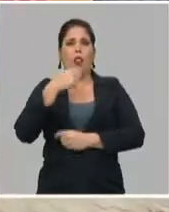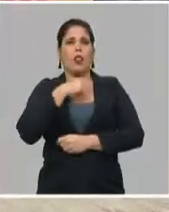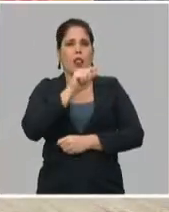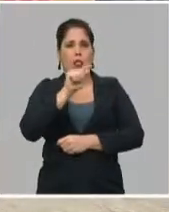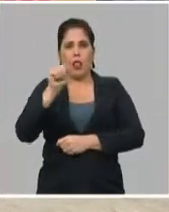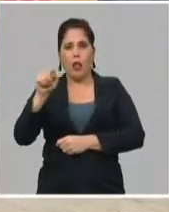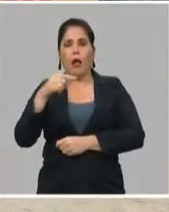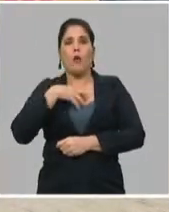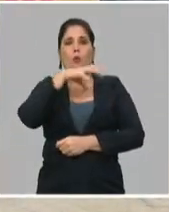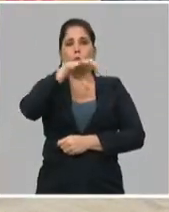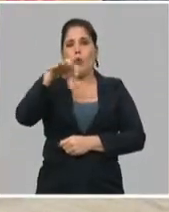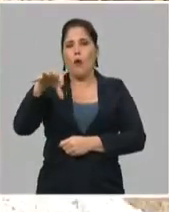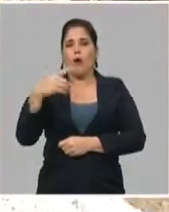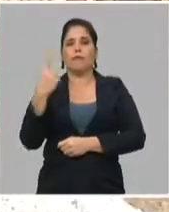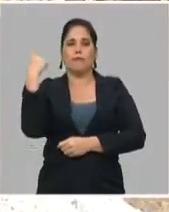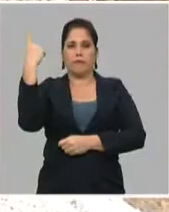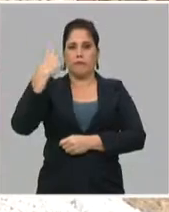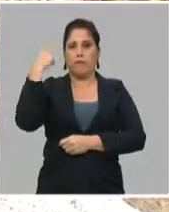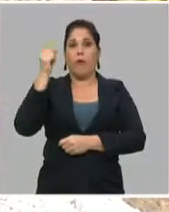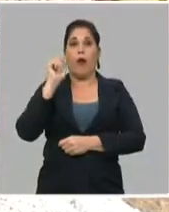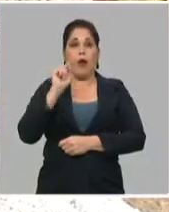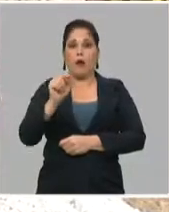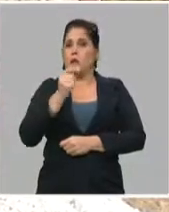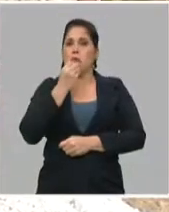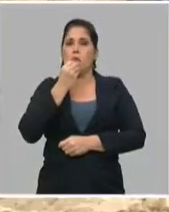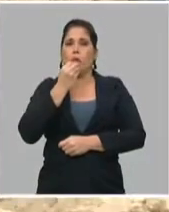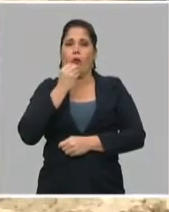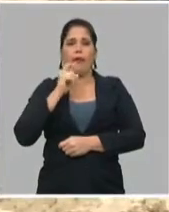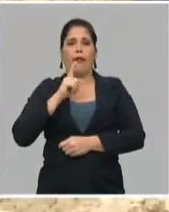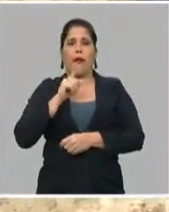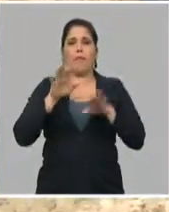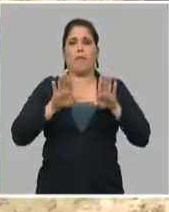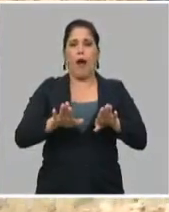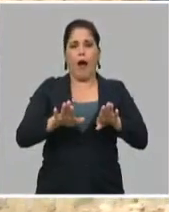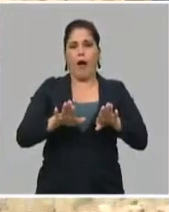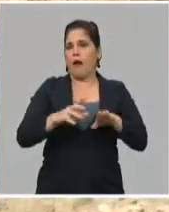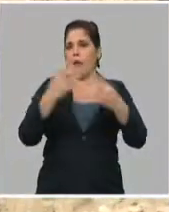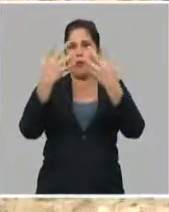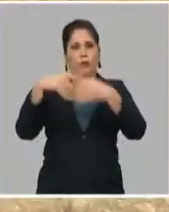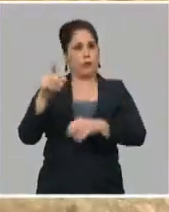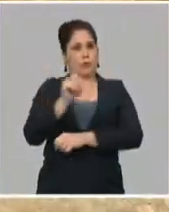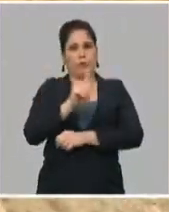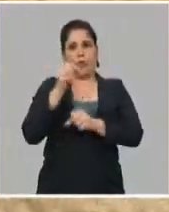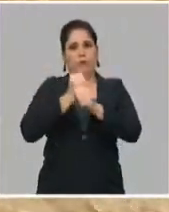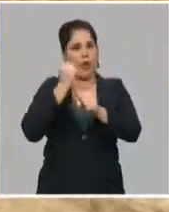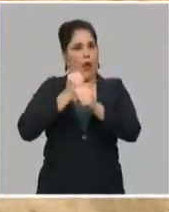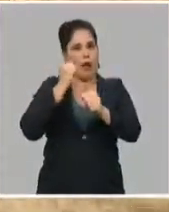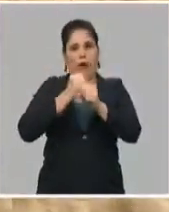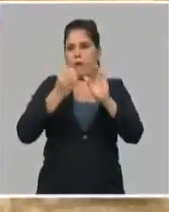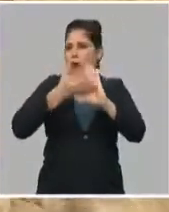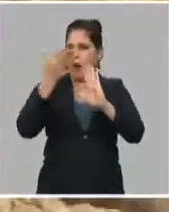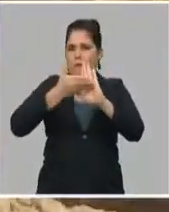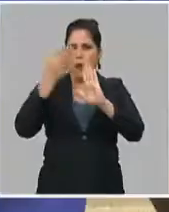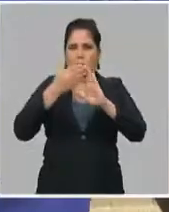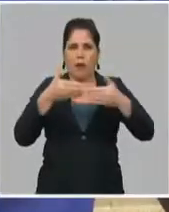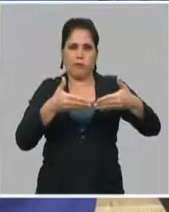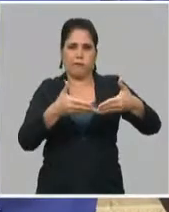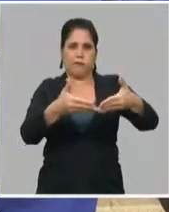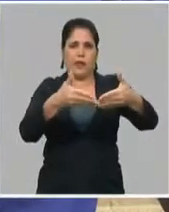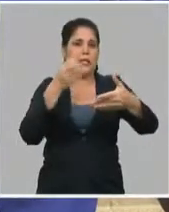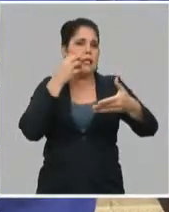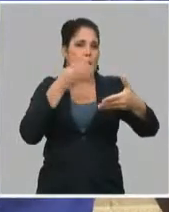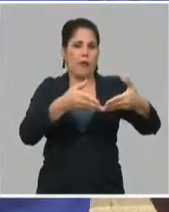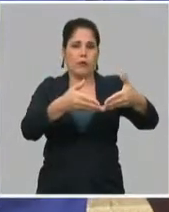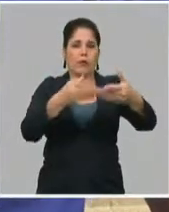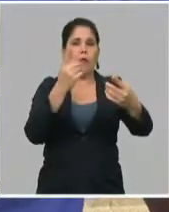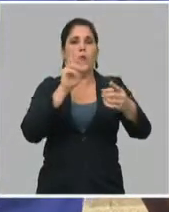entorno local y nacional evitan la paralización en los trabajos de revestimientos. Buscamos